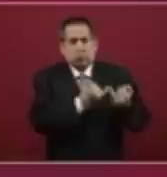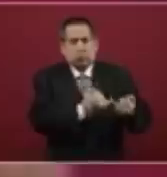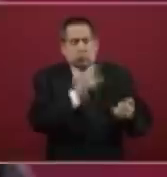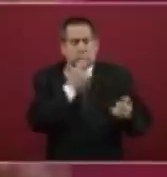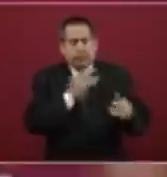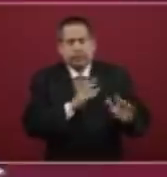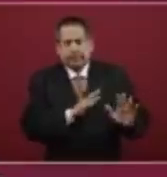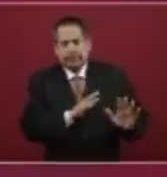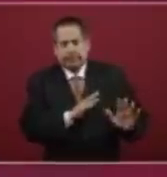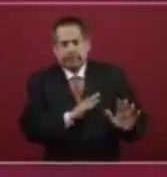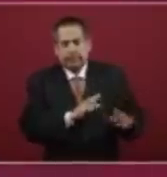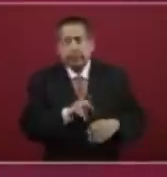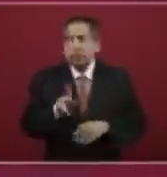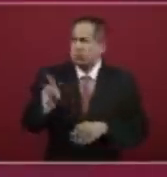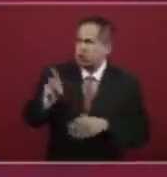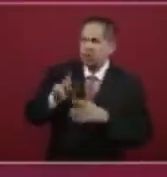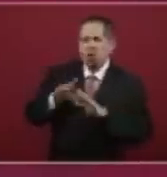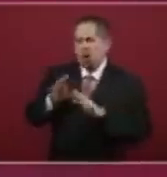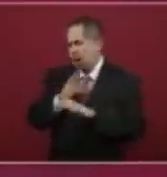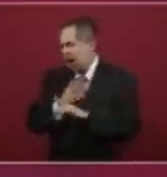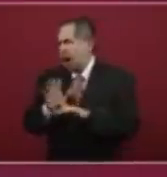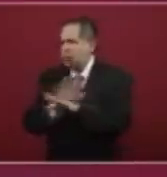con apariencia de radicales,